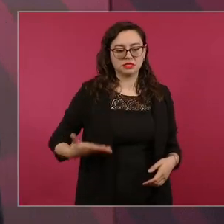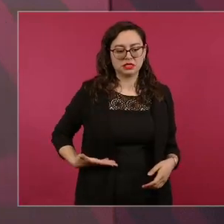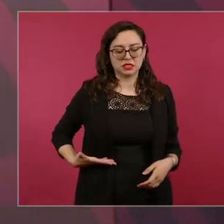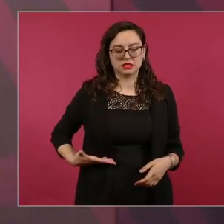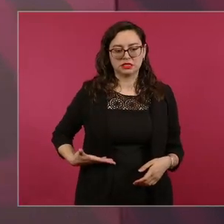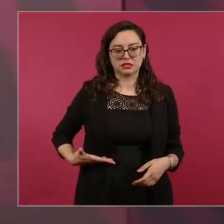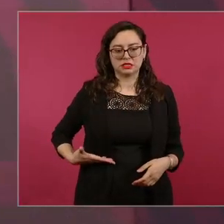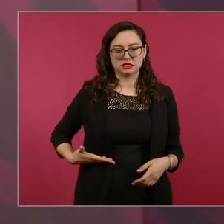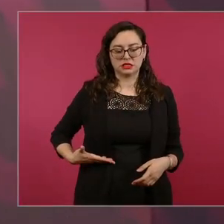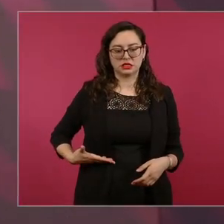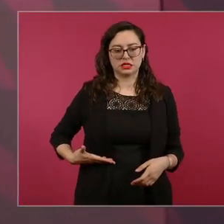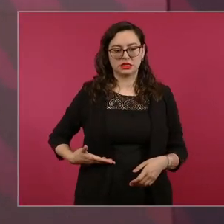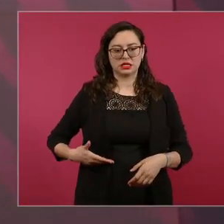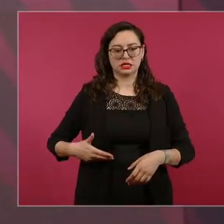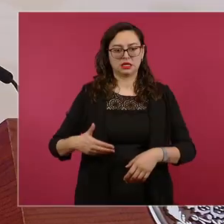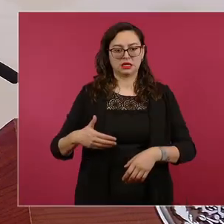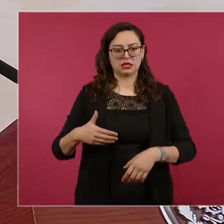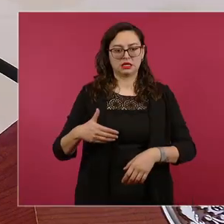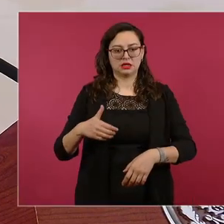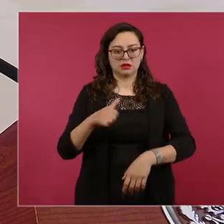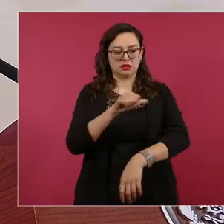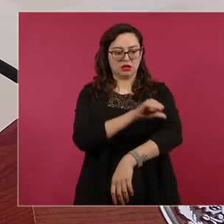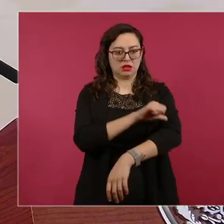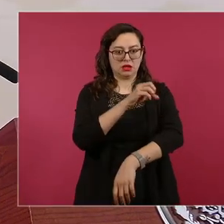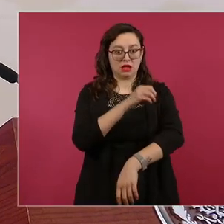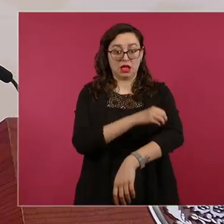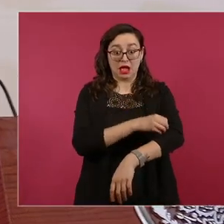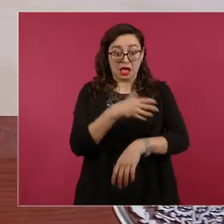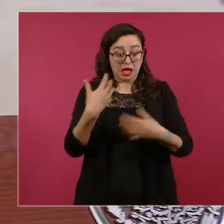que por cierto, ya se me está pasando el tiempo,